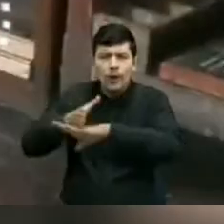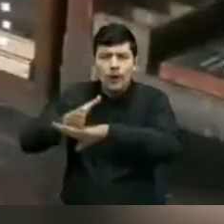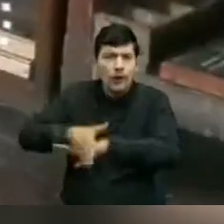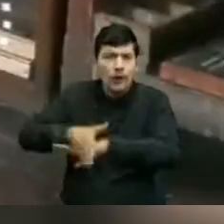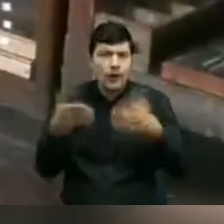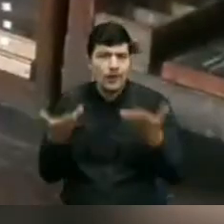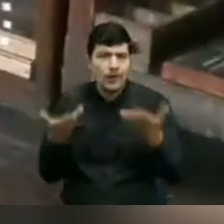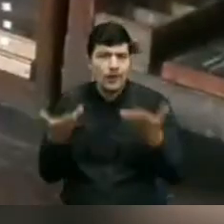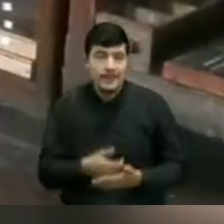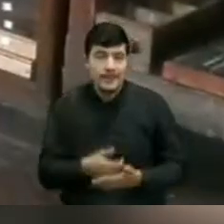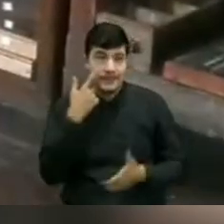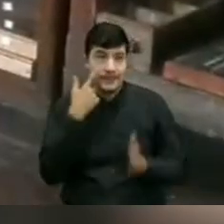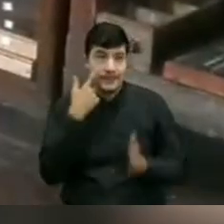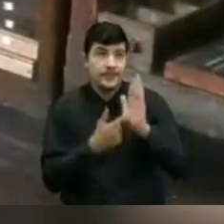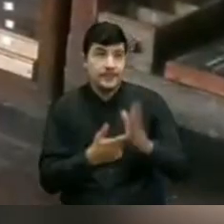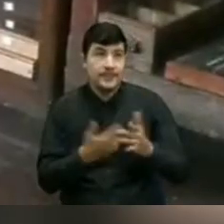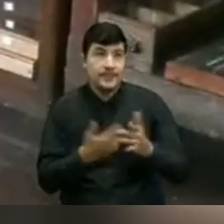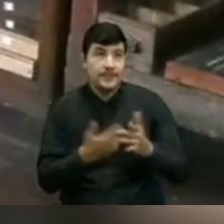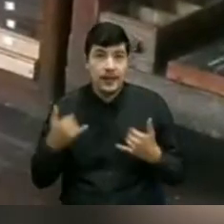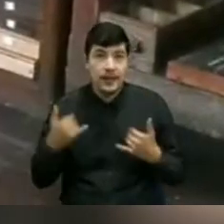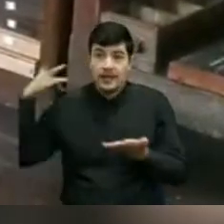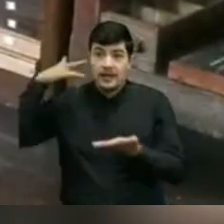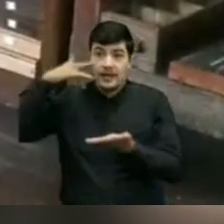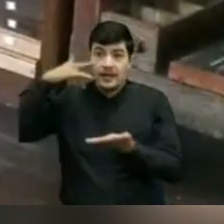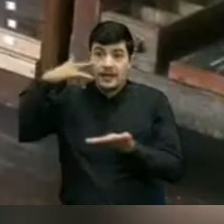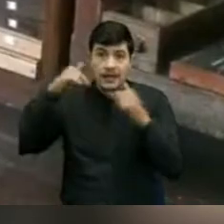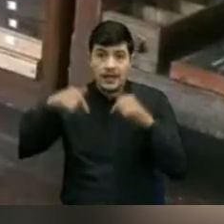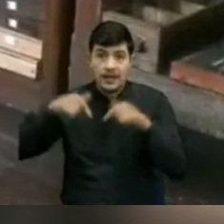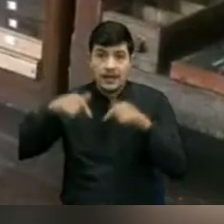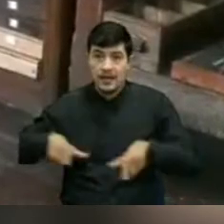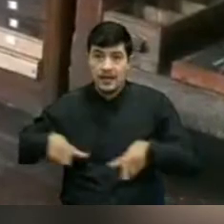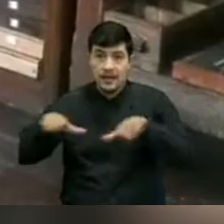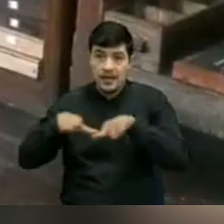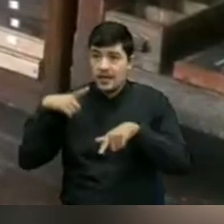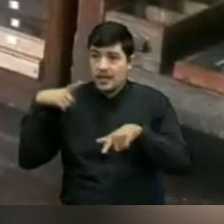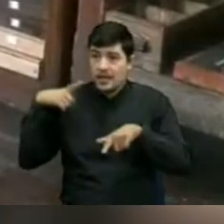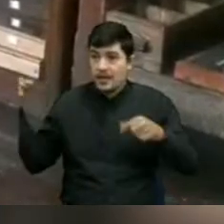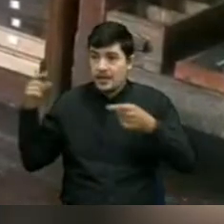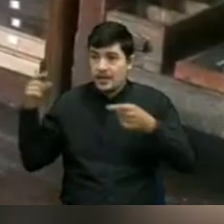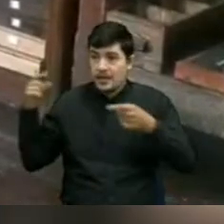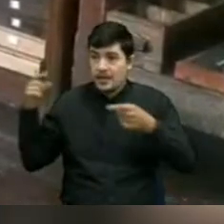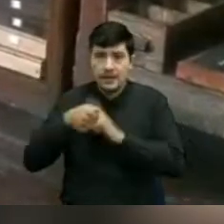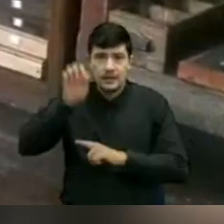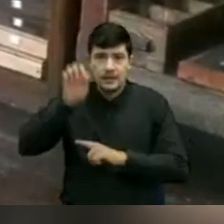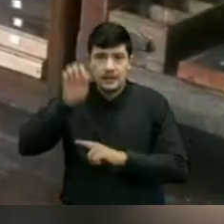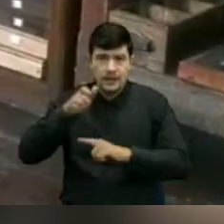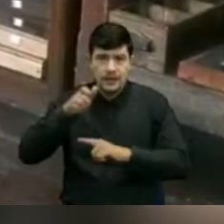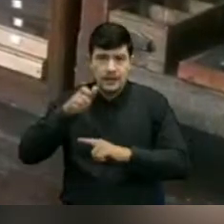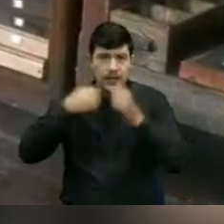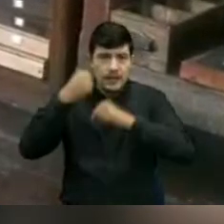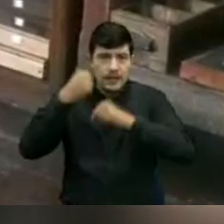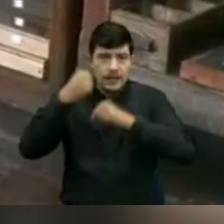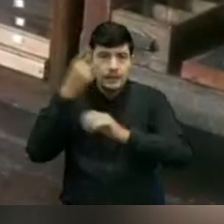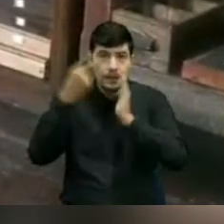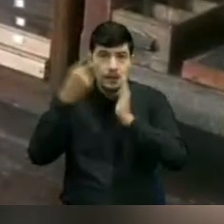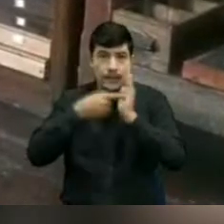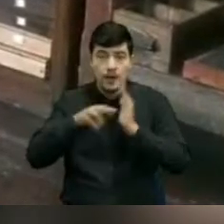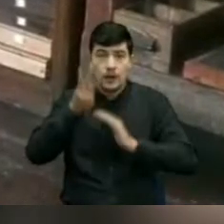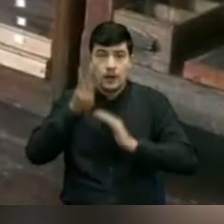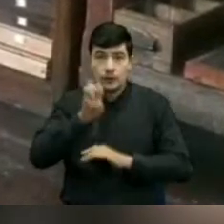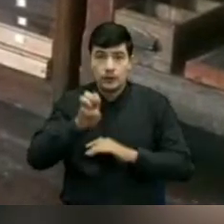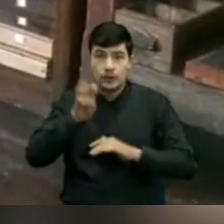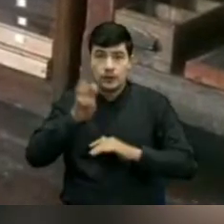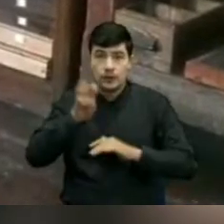Chicos, nuestra máquina del tiempo nos ha transportado hasta el siglo XIX, exactamente hasta 1884, donde